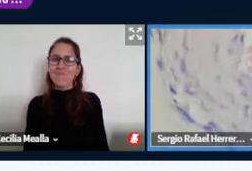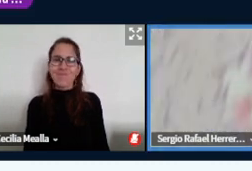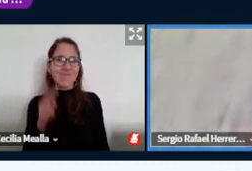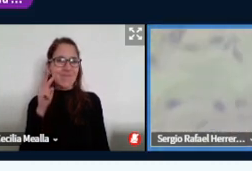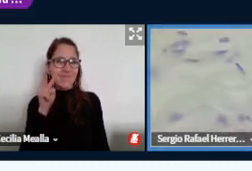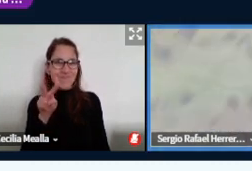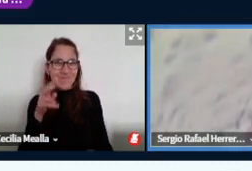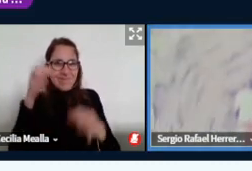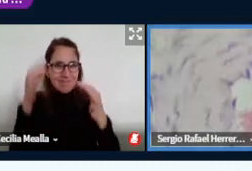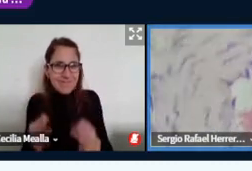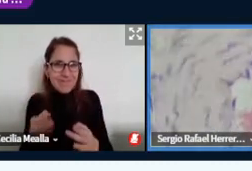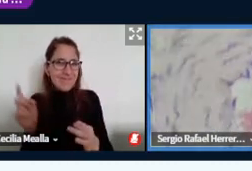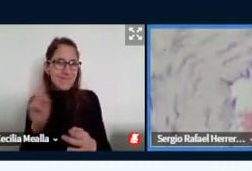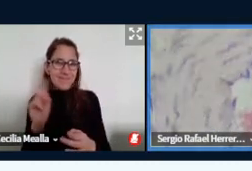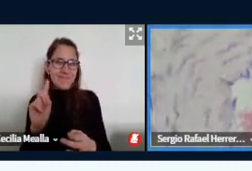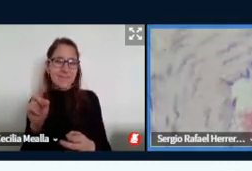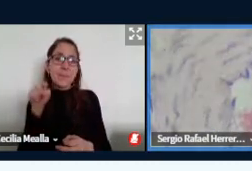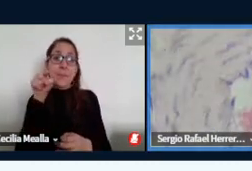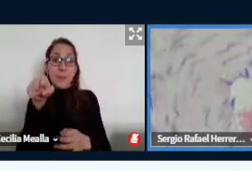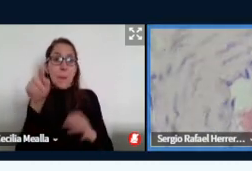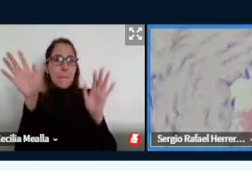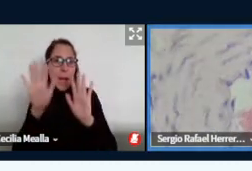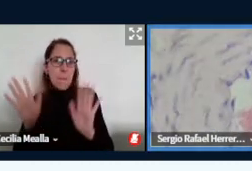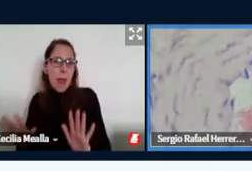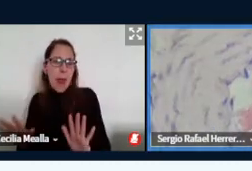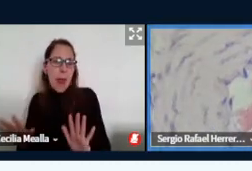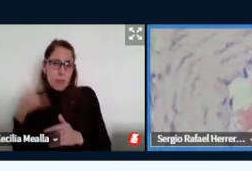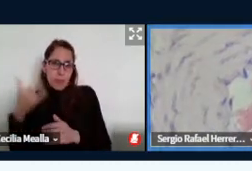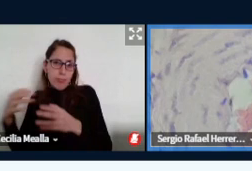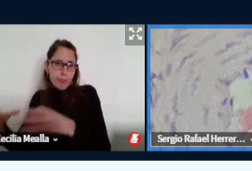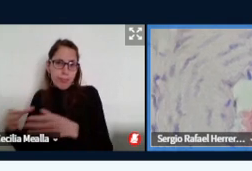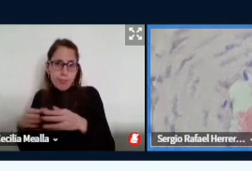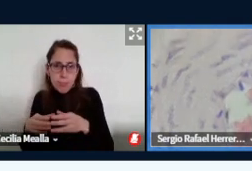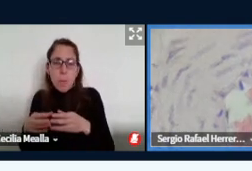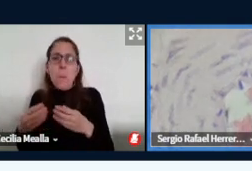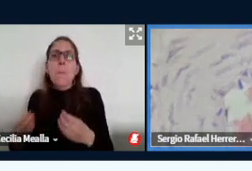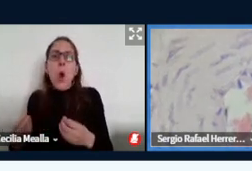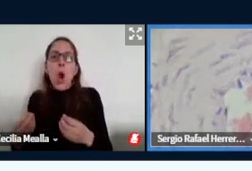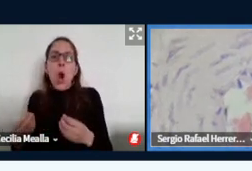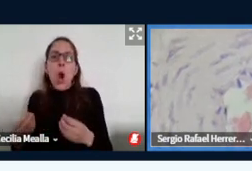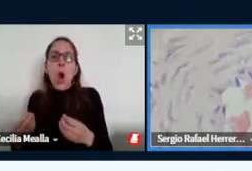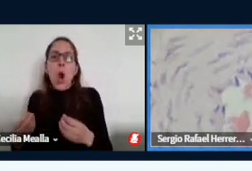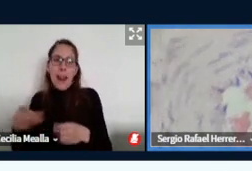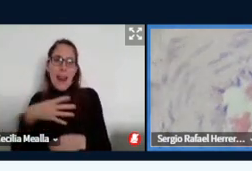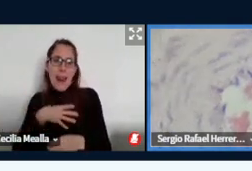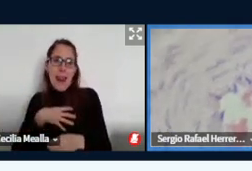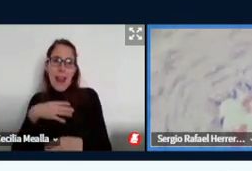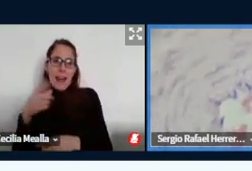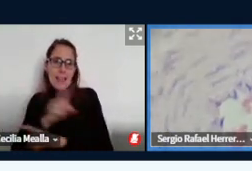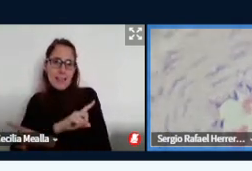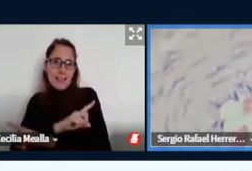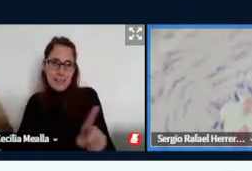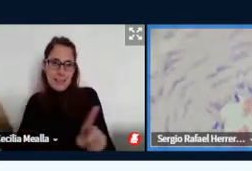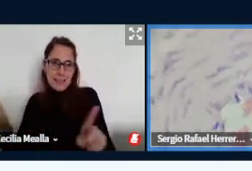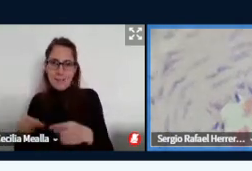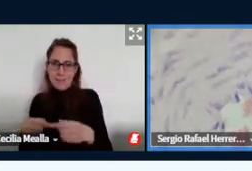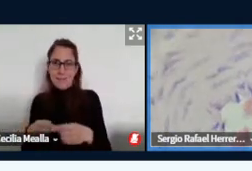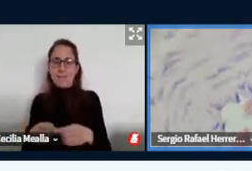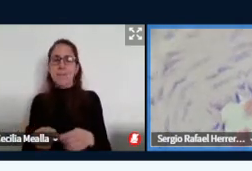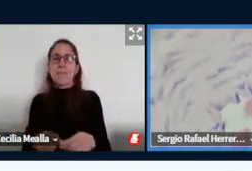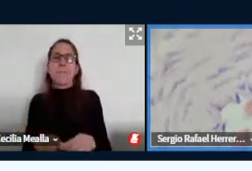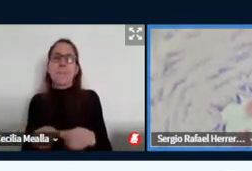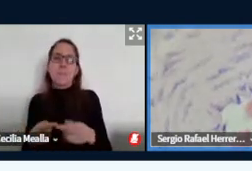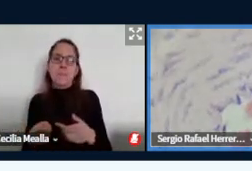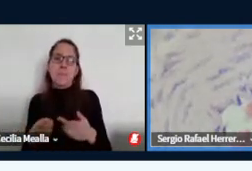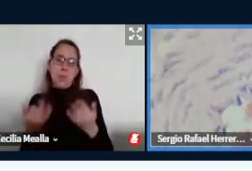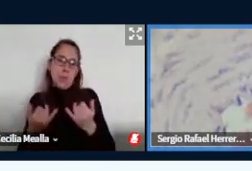Igual no se ve muy bien, porque bueno, este preparado lo tengo acá porque es uno de los que no se aceptaron para la cursada, ¿no? Por